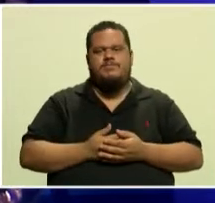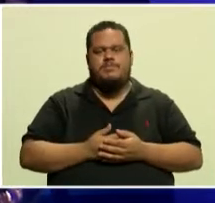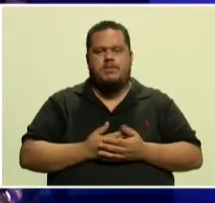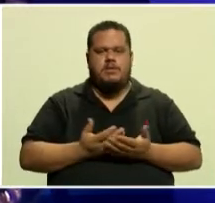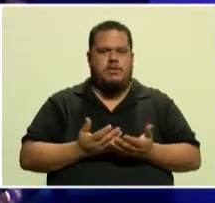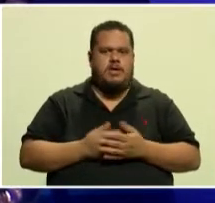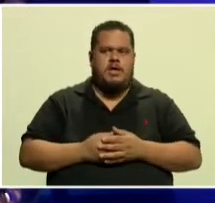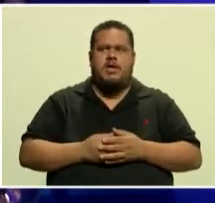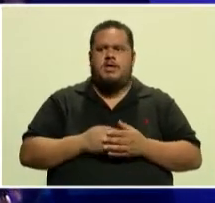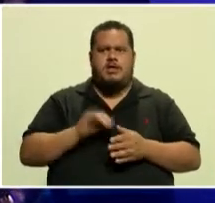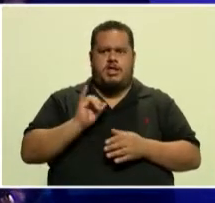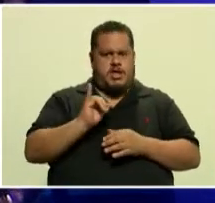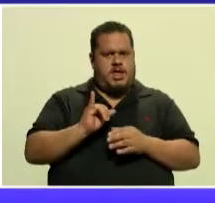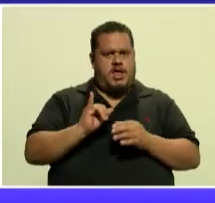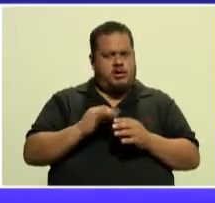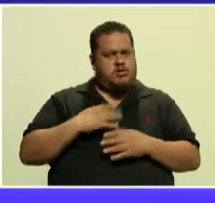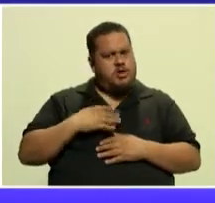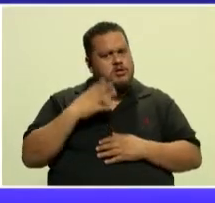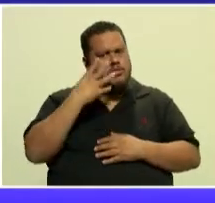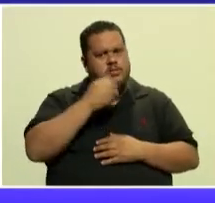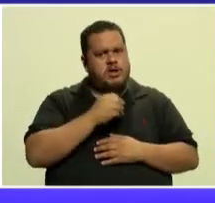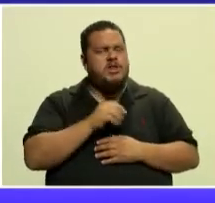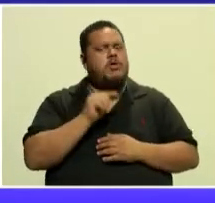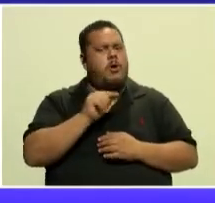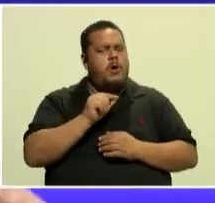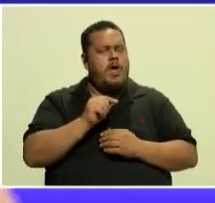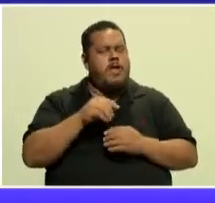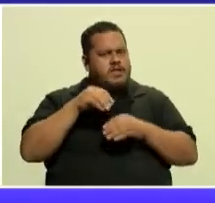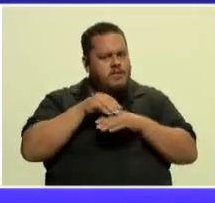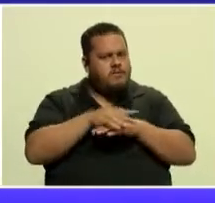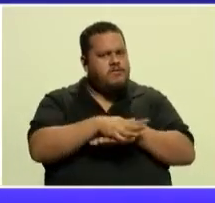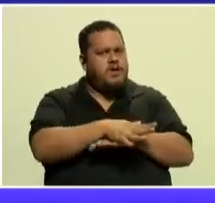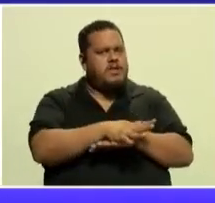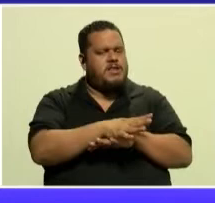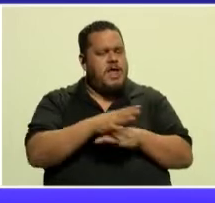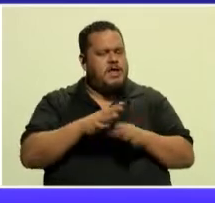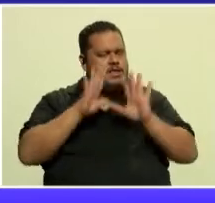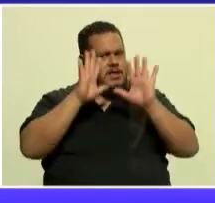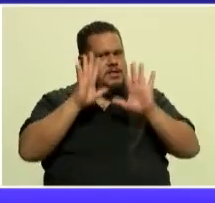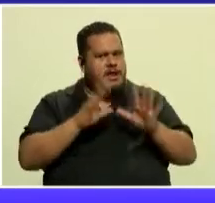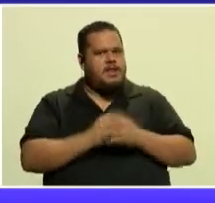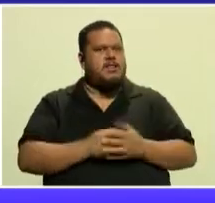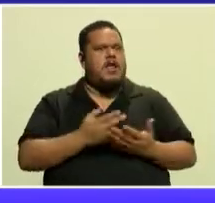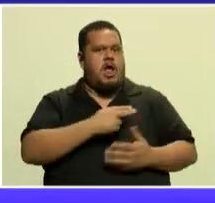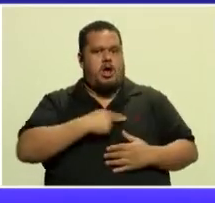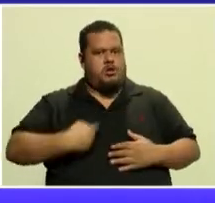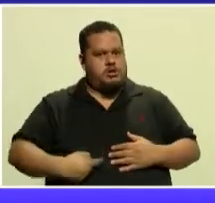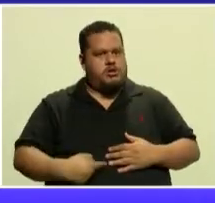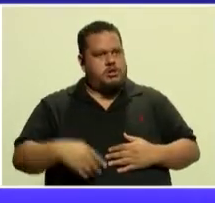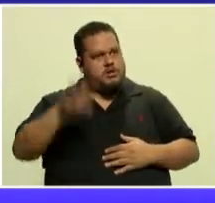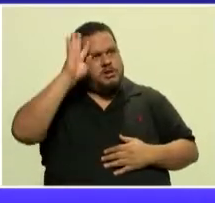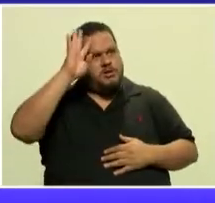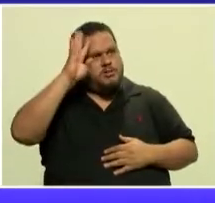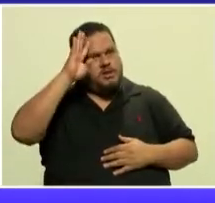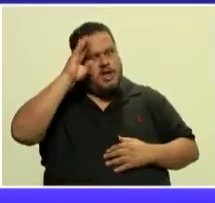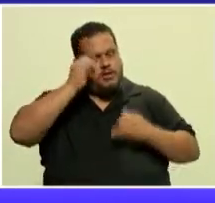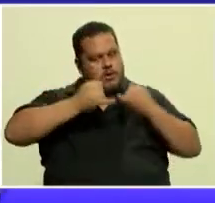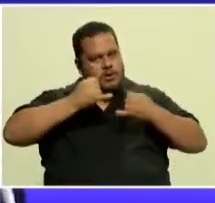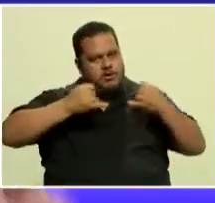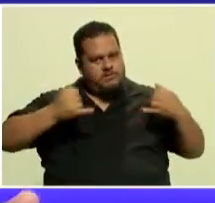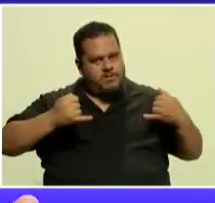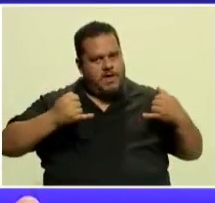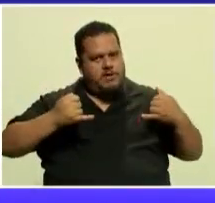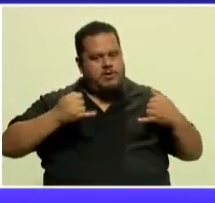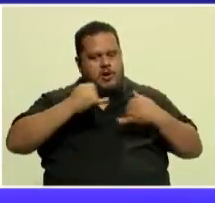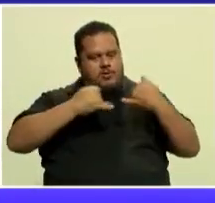final... Y es una maravilla, esa influencia es una maravilla. Los chinos inventaron los fideos y los fideos se fueron